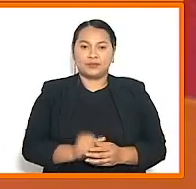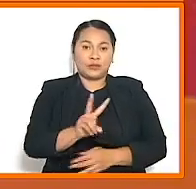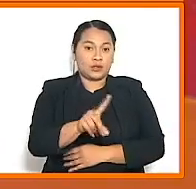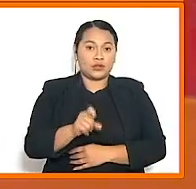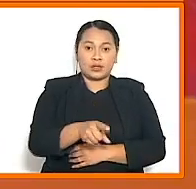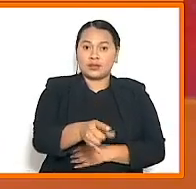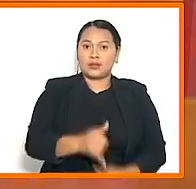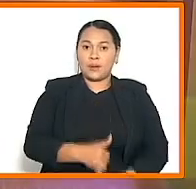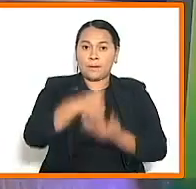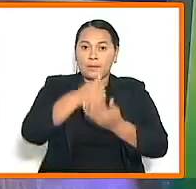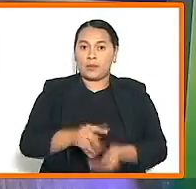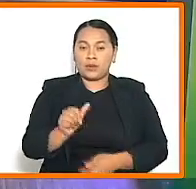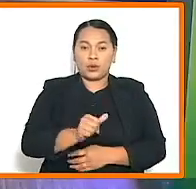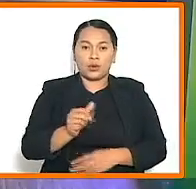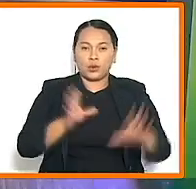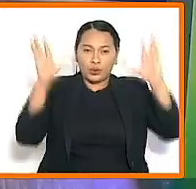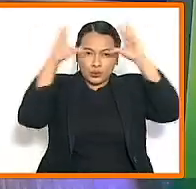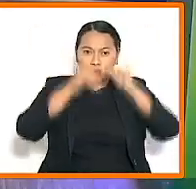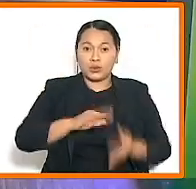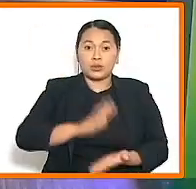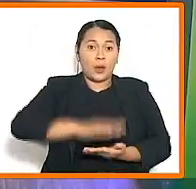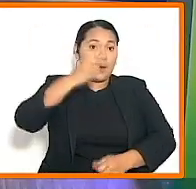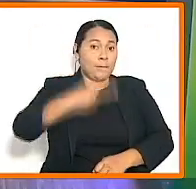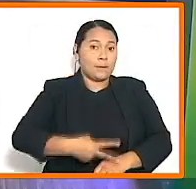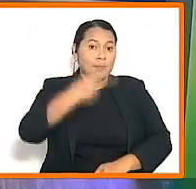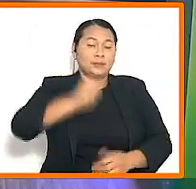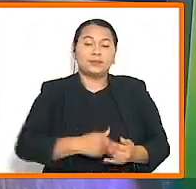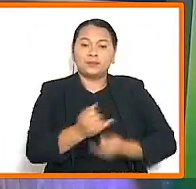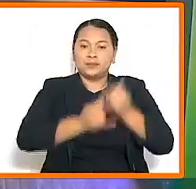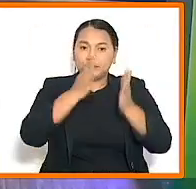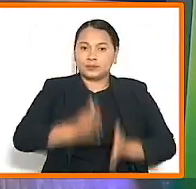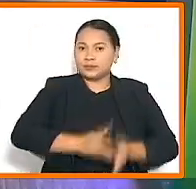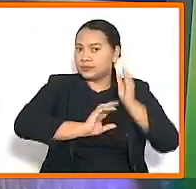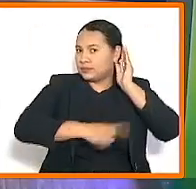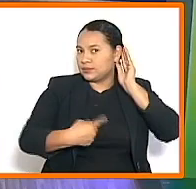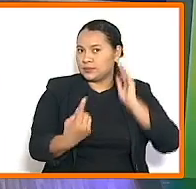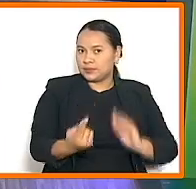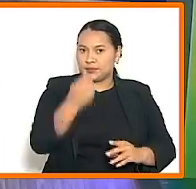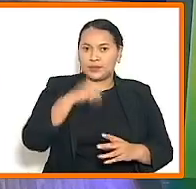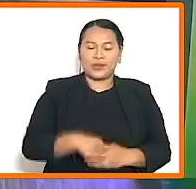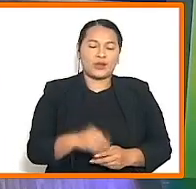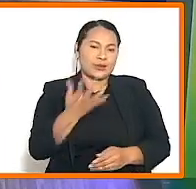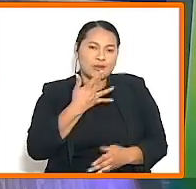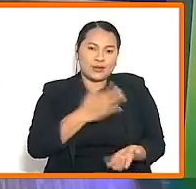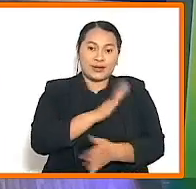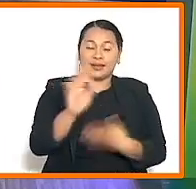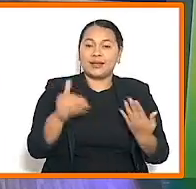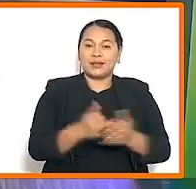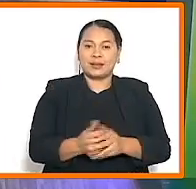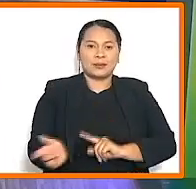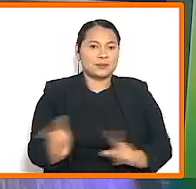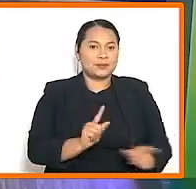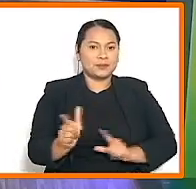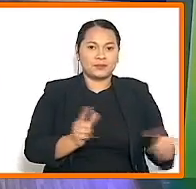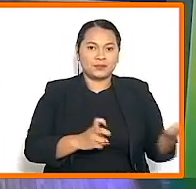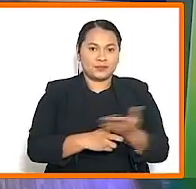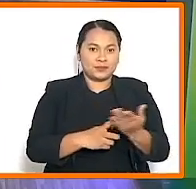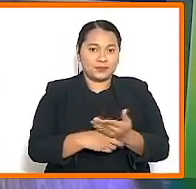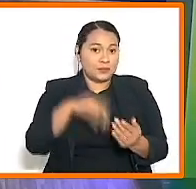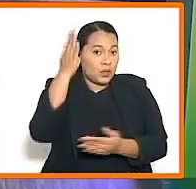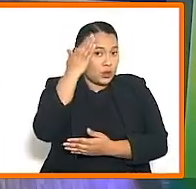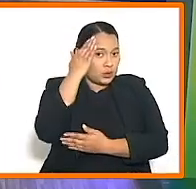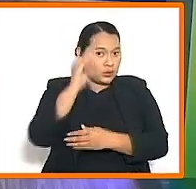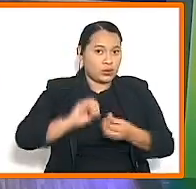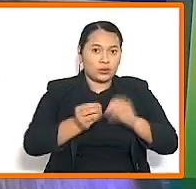2X. Tu premio esta noche se multiplica por 2 en Diaria, pero si sos jugador para más 1, suerte. Y espero tengas tu boletito en mano porque vamos a